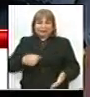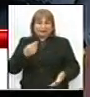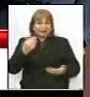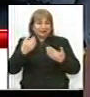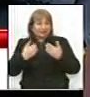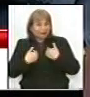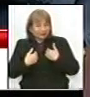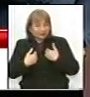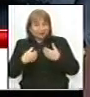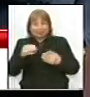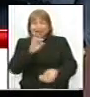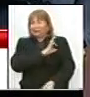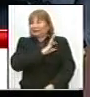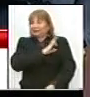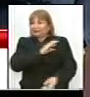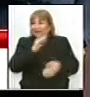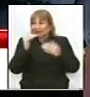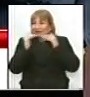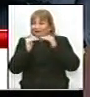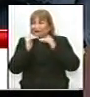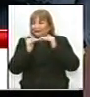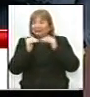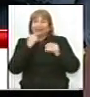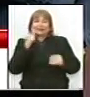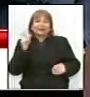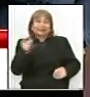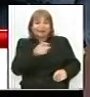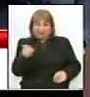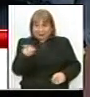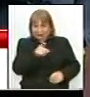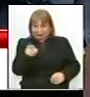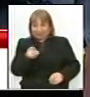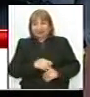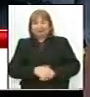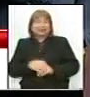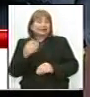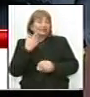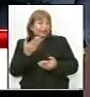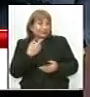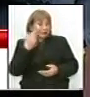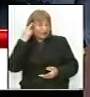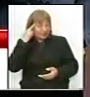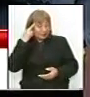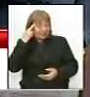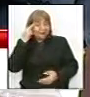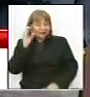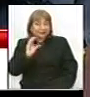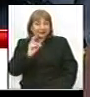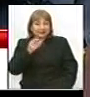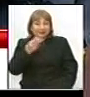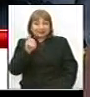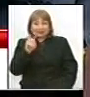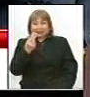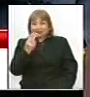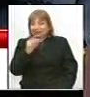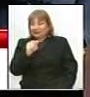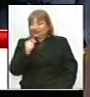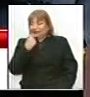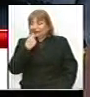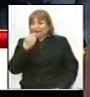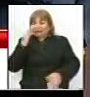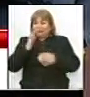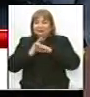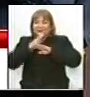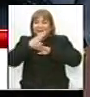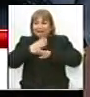que tienen un fiscal a su medida son ellos por eso es que el señor chávarri ha cometido una interferencia